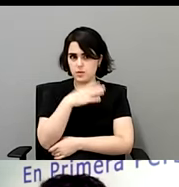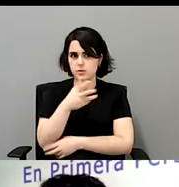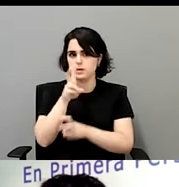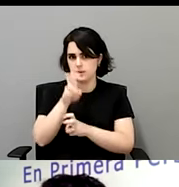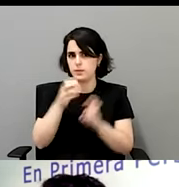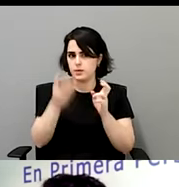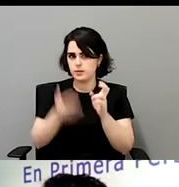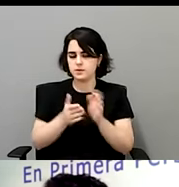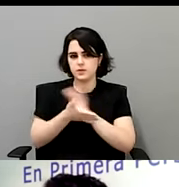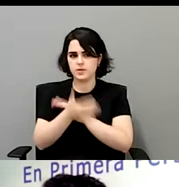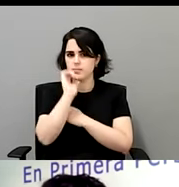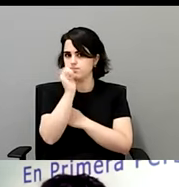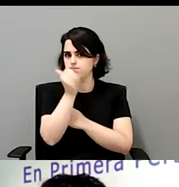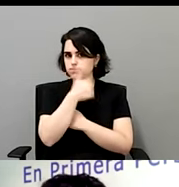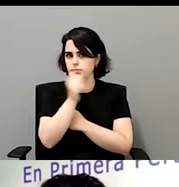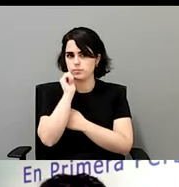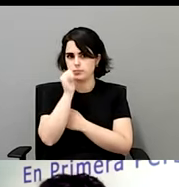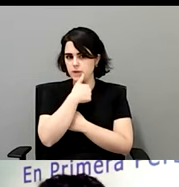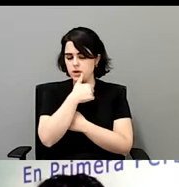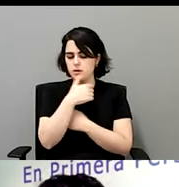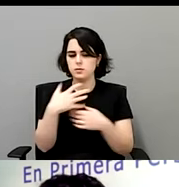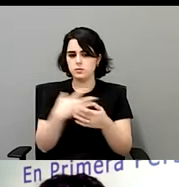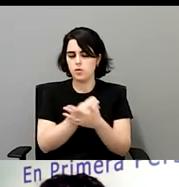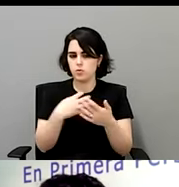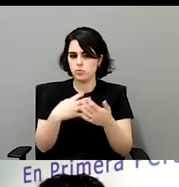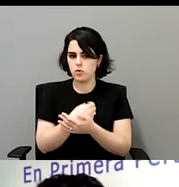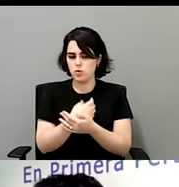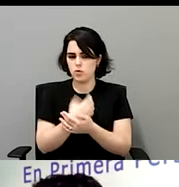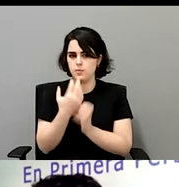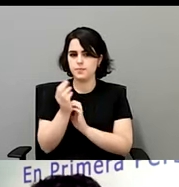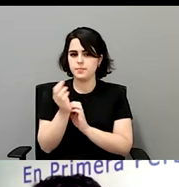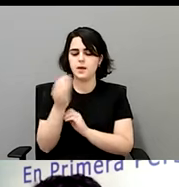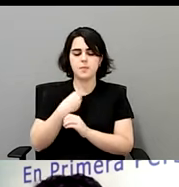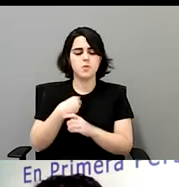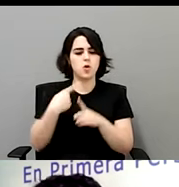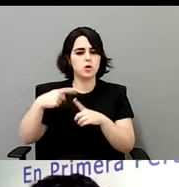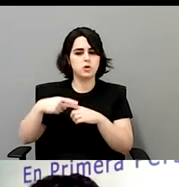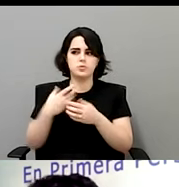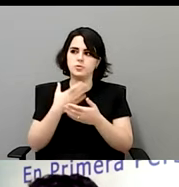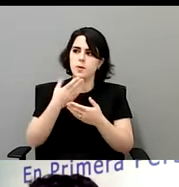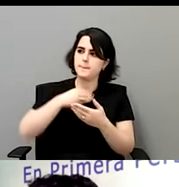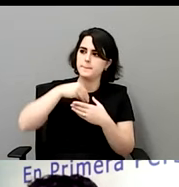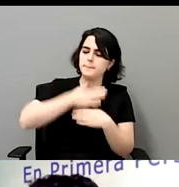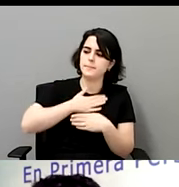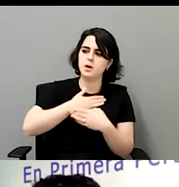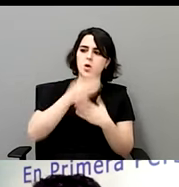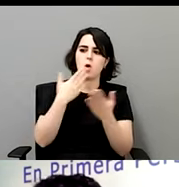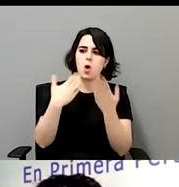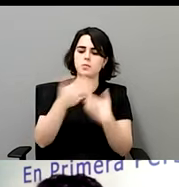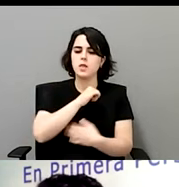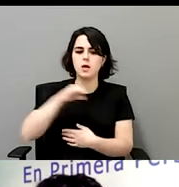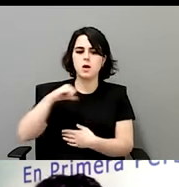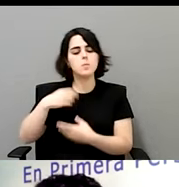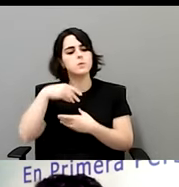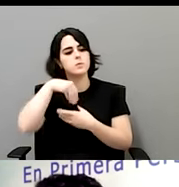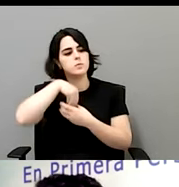no contar a nadie lo que yo estoy, las conversaciones que yo estoy